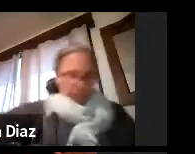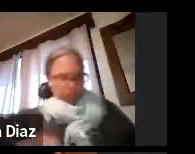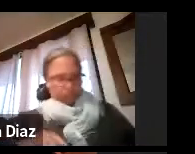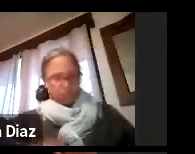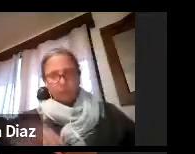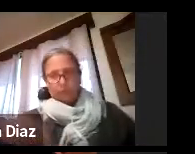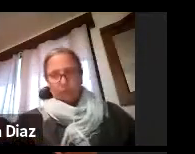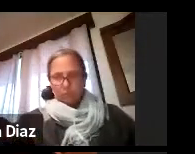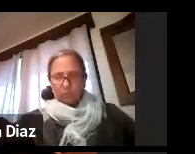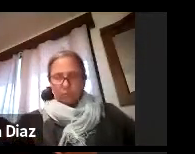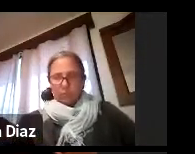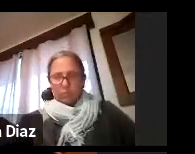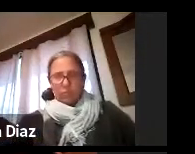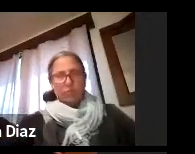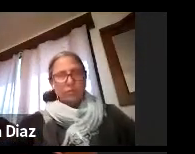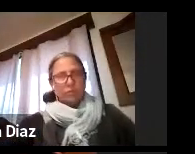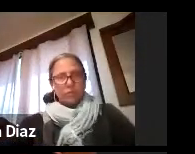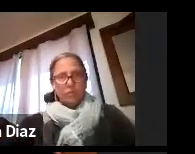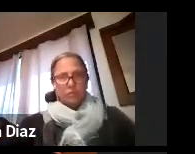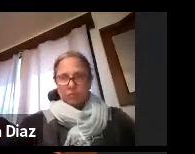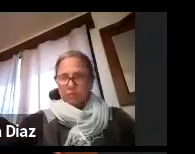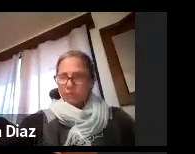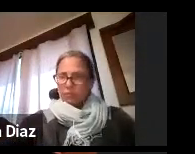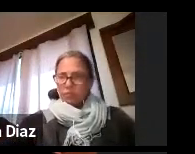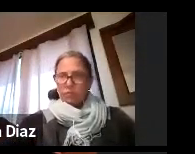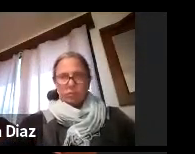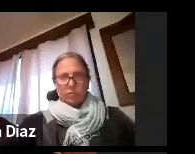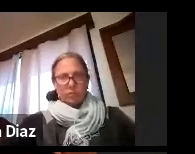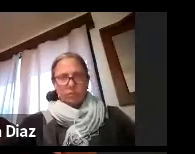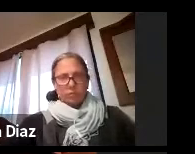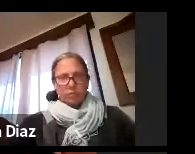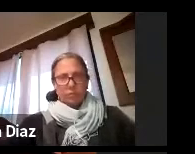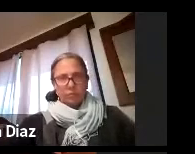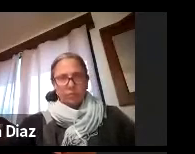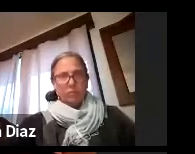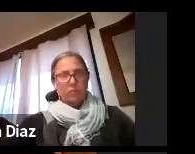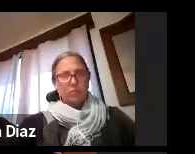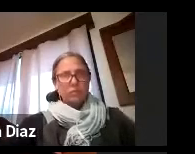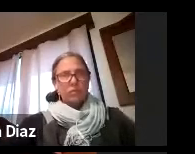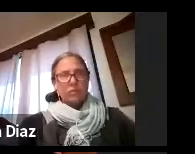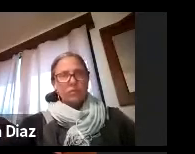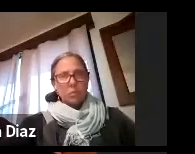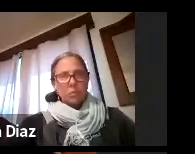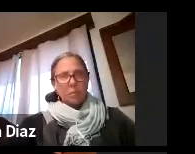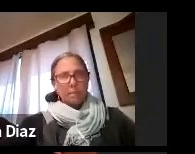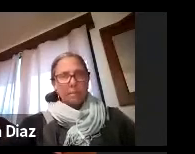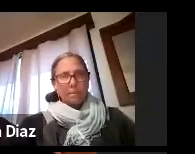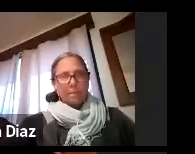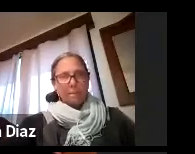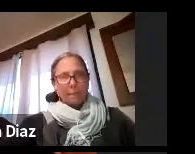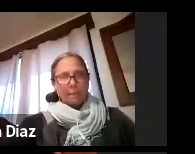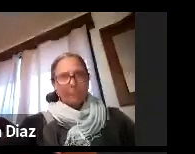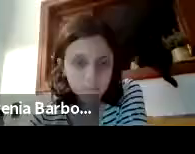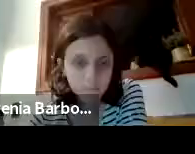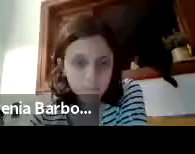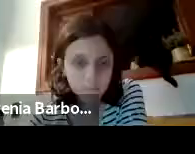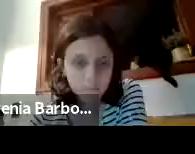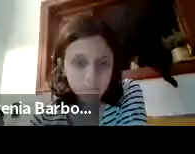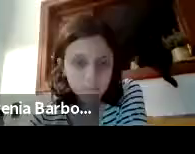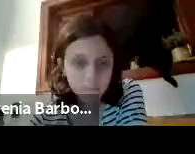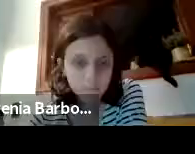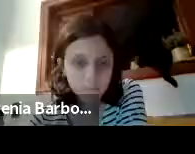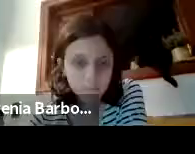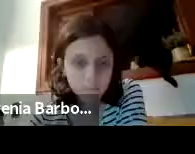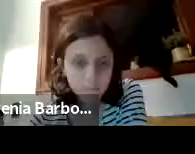Eugenia empieza con la parte cualitativa, que es la que decía de grupos focales. Voy a compartir pantalla,